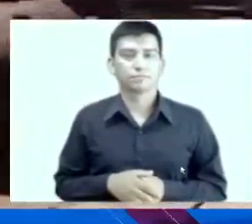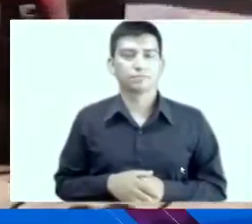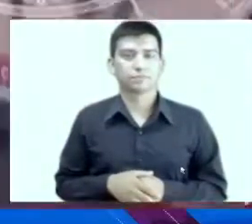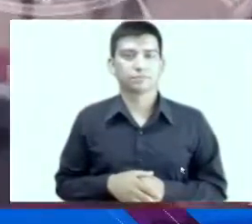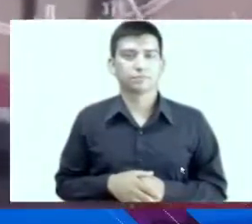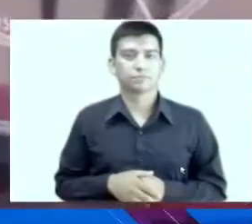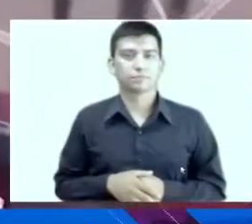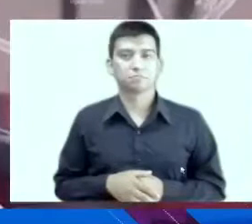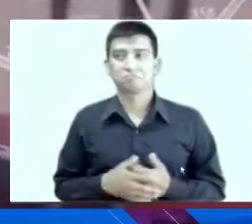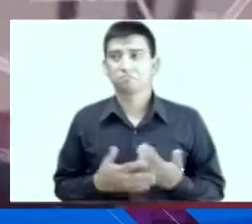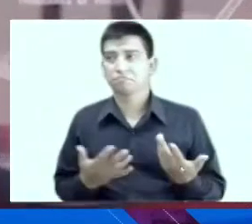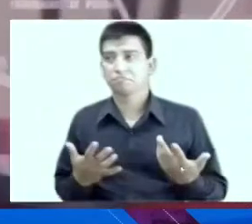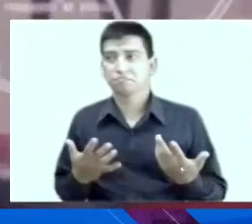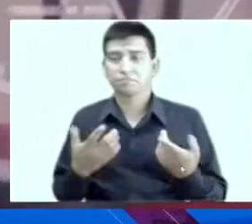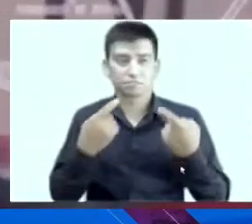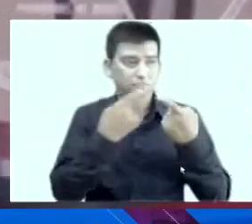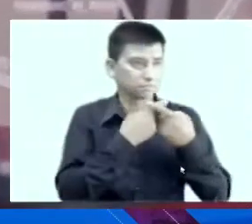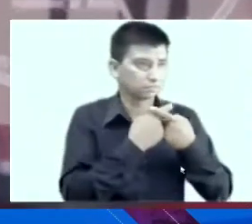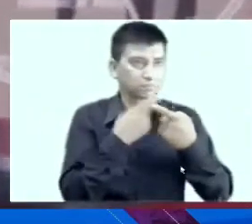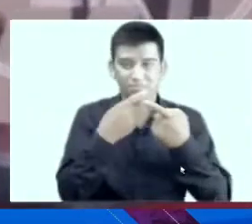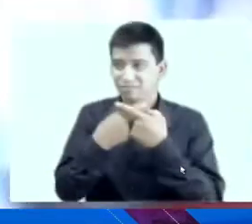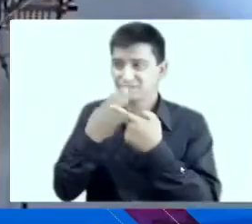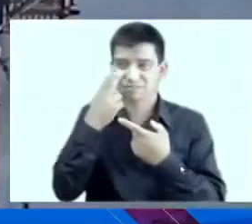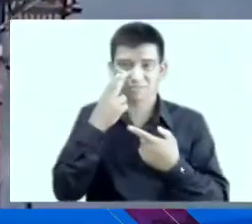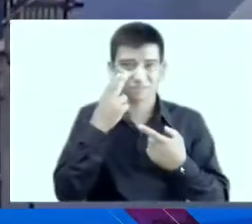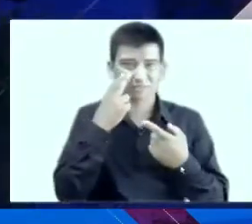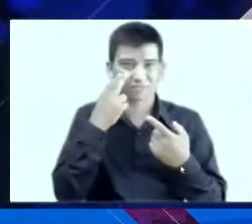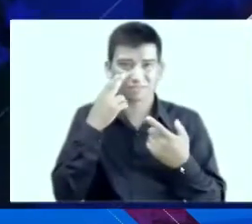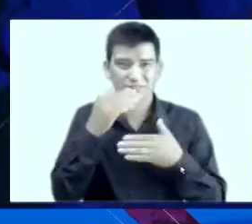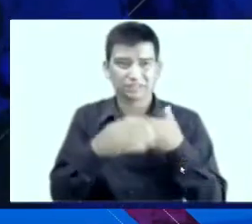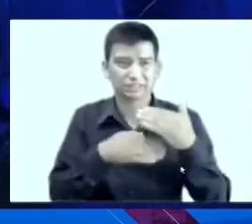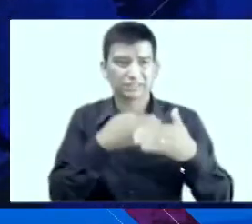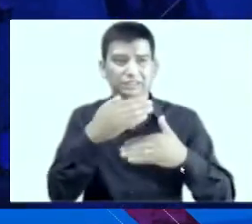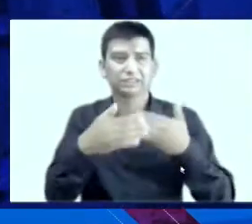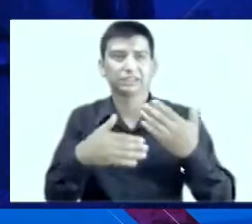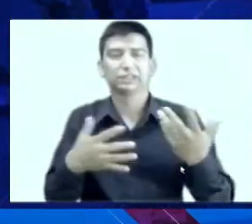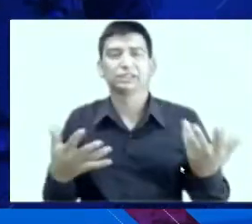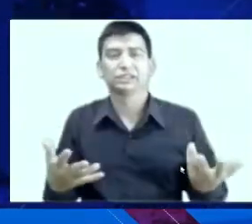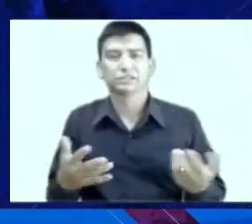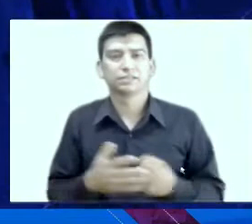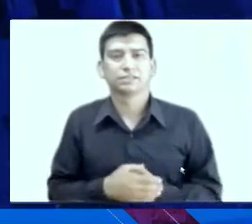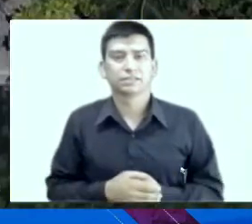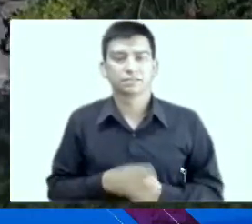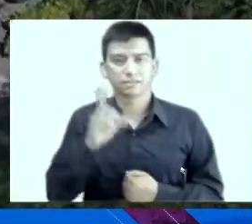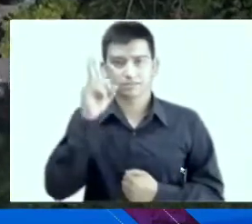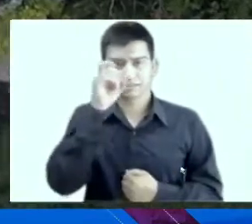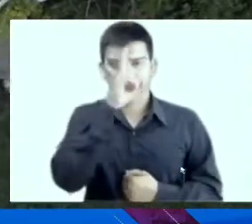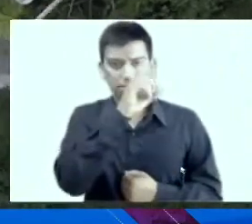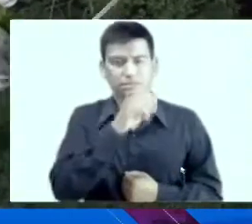materia prima por este conflicto que está en puertas y que se tiende a complicar mucho más, eso